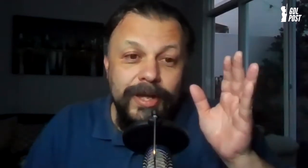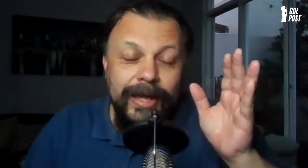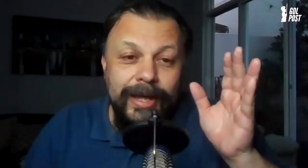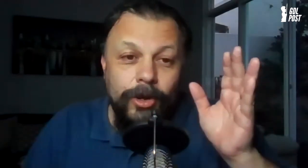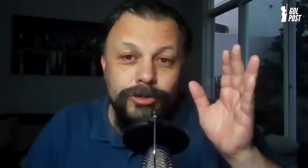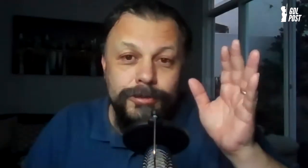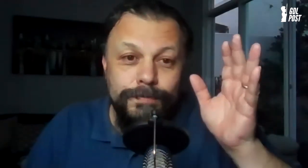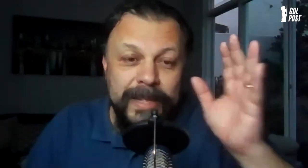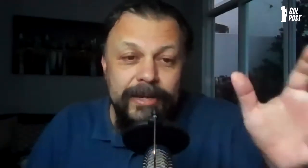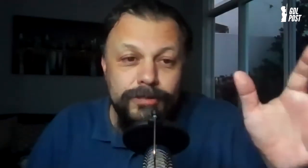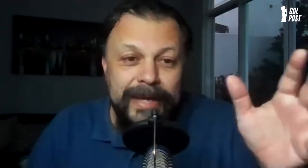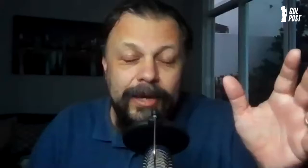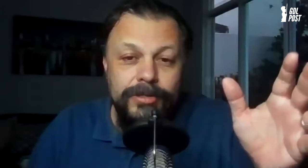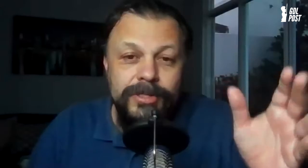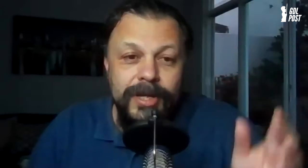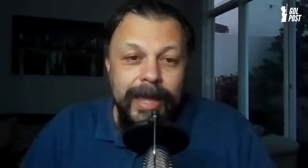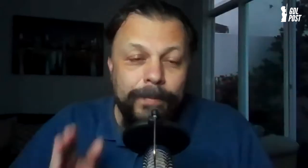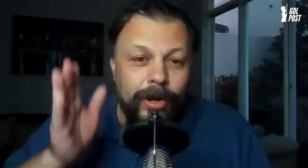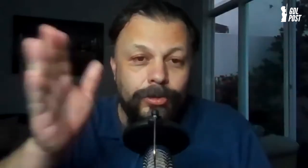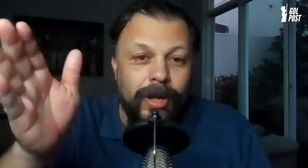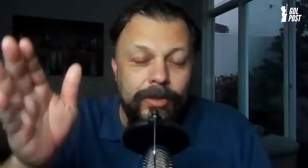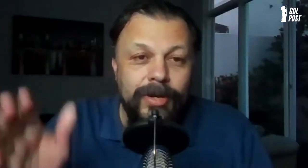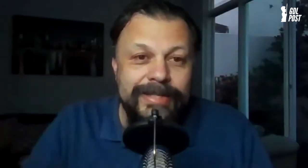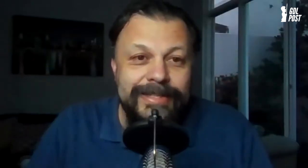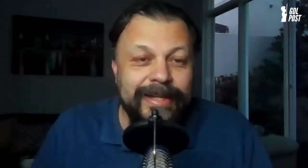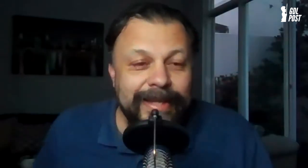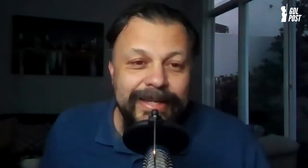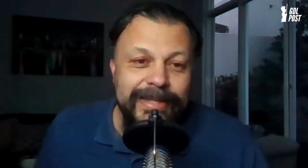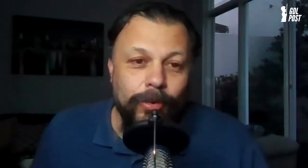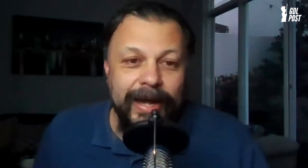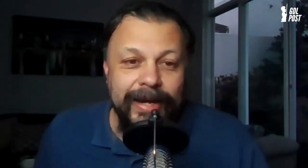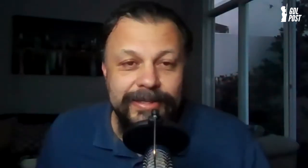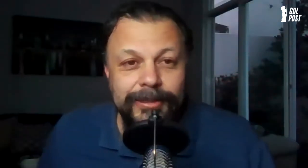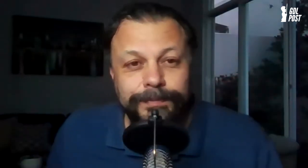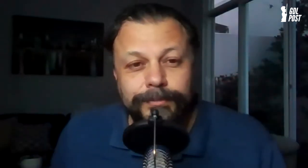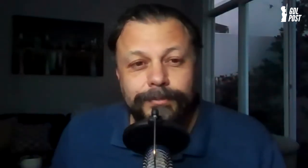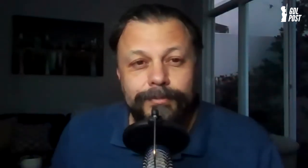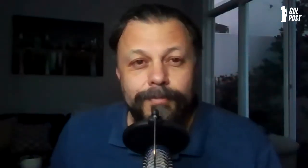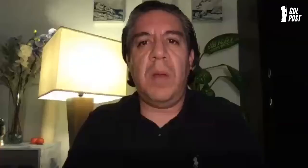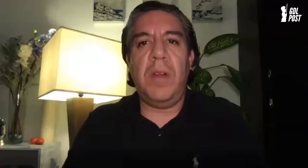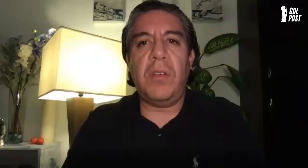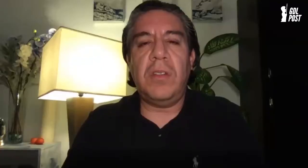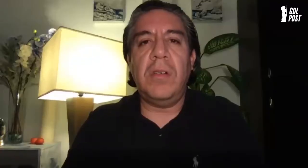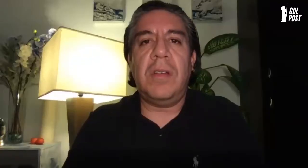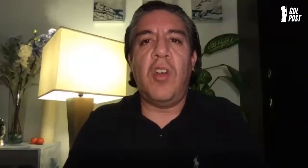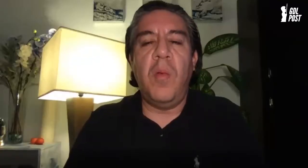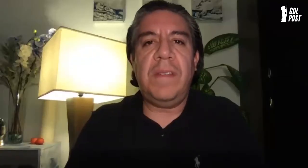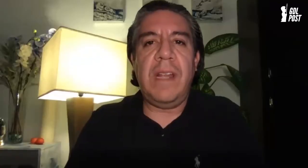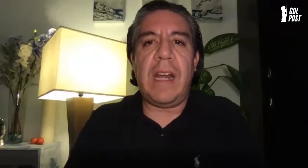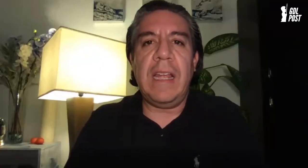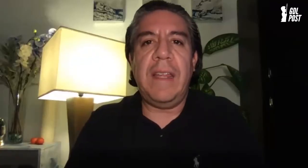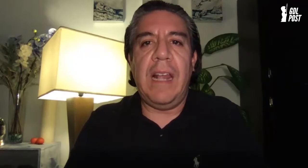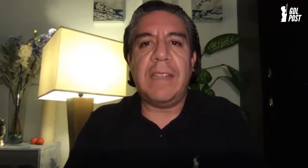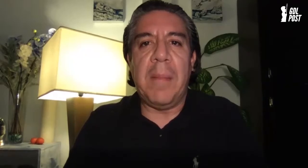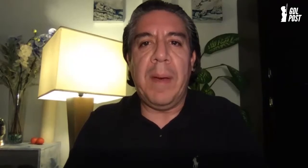¿no? Los padrinos mágicos y por el otro lado las estrategias celulares. Mi estimado Ramírez Coto, ¿cómo viste